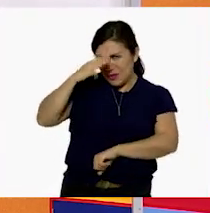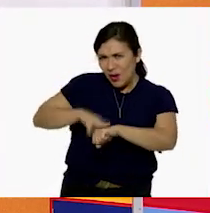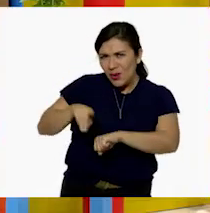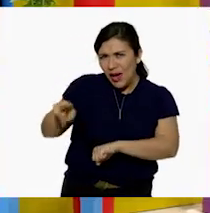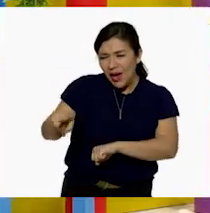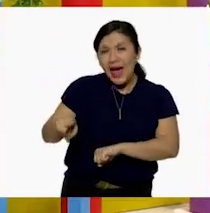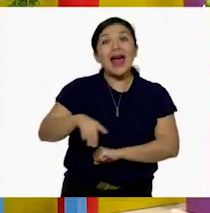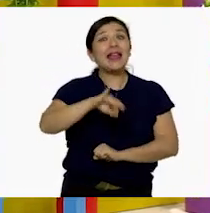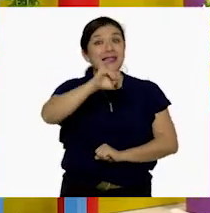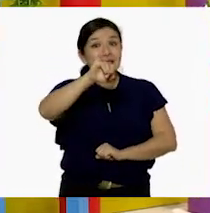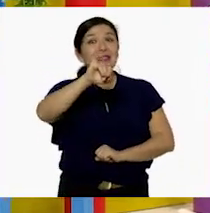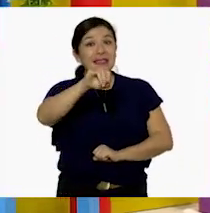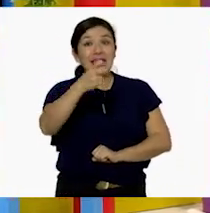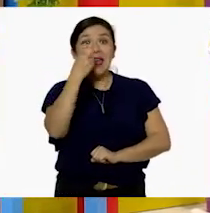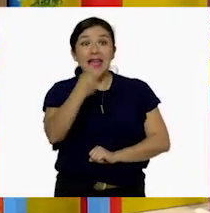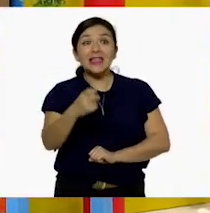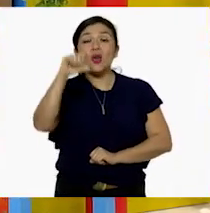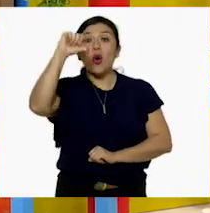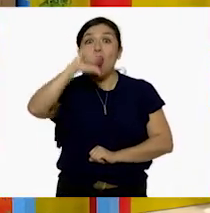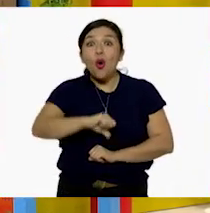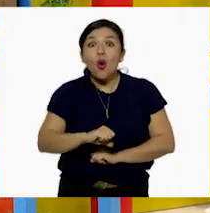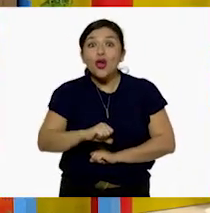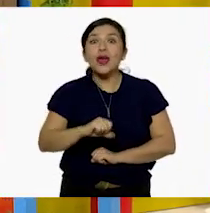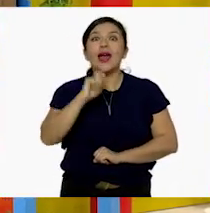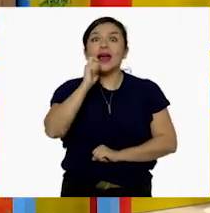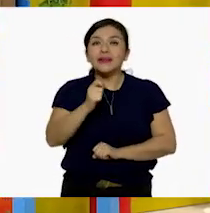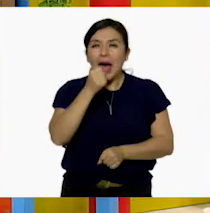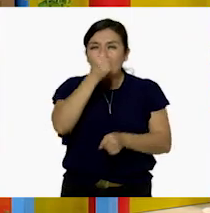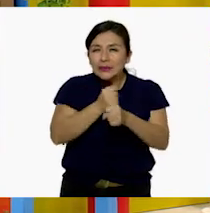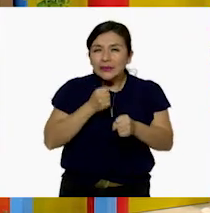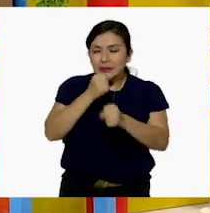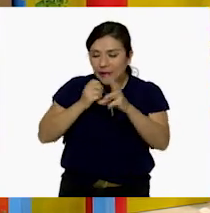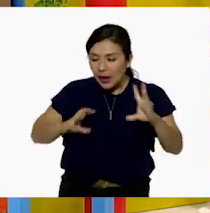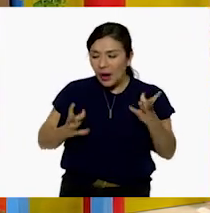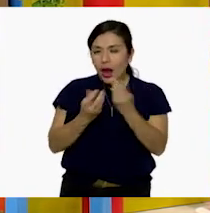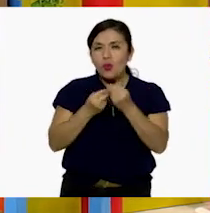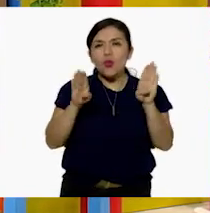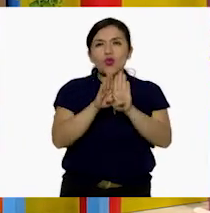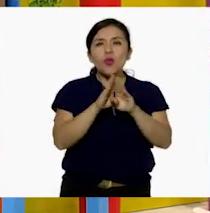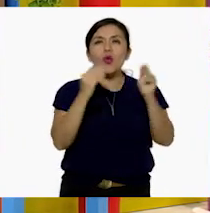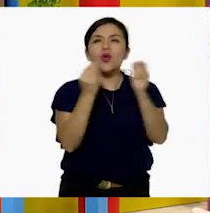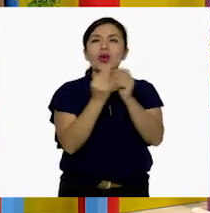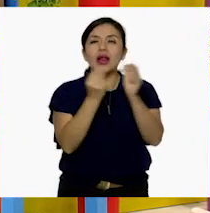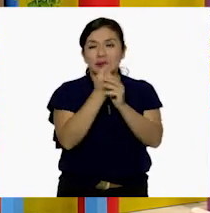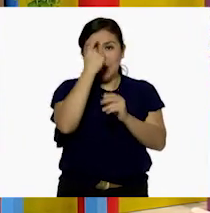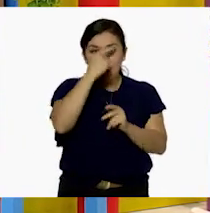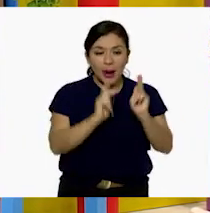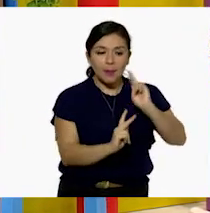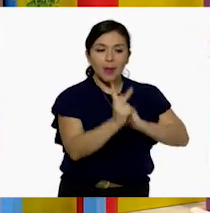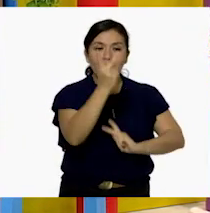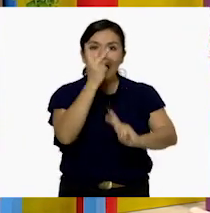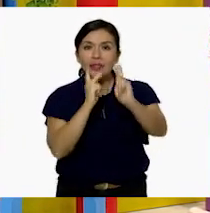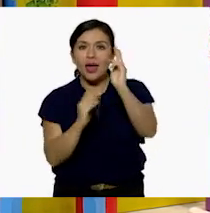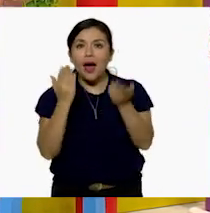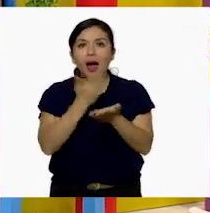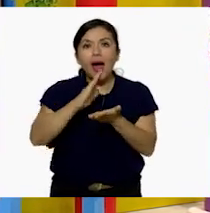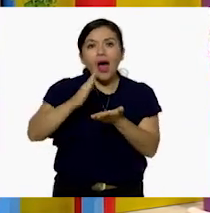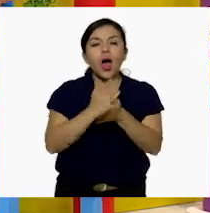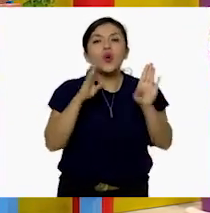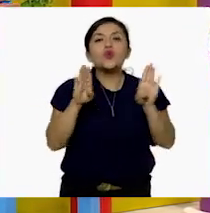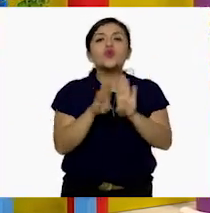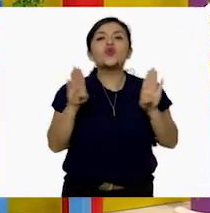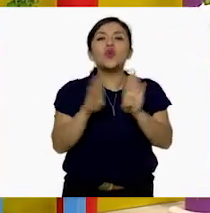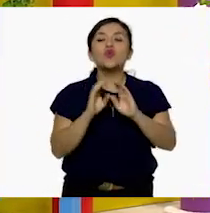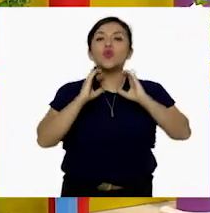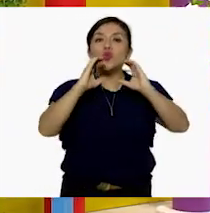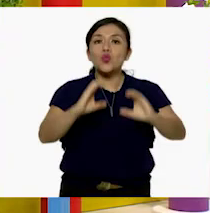de ese tema? Sí, justo hoy es el repaso de nuestra clase de clasificación de plantas y su cuidado. Y por eso es